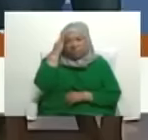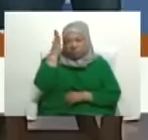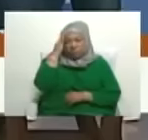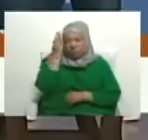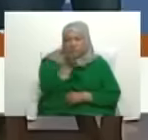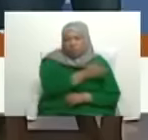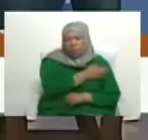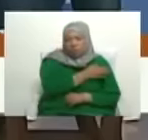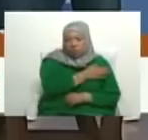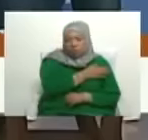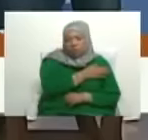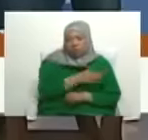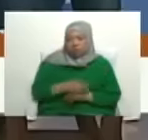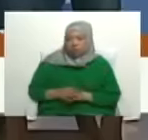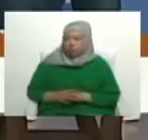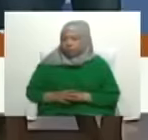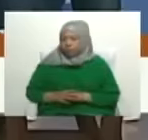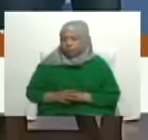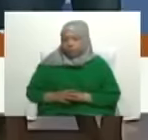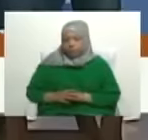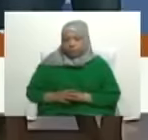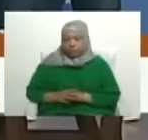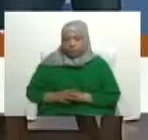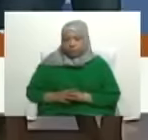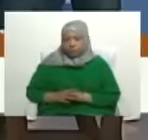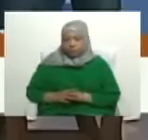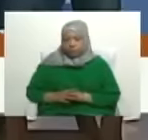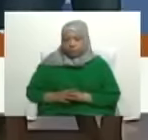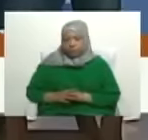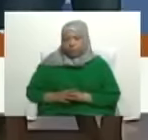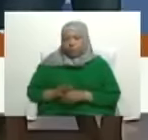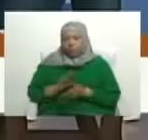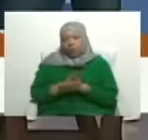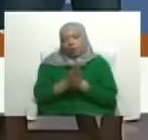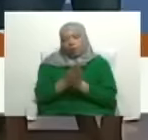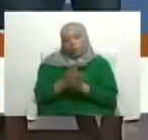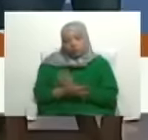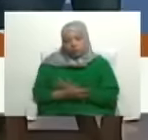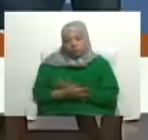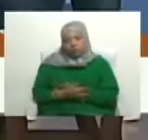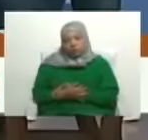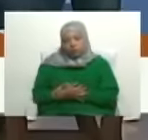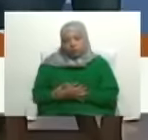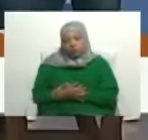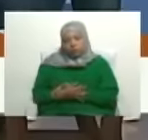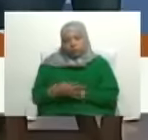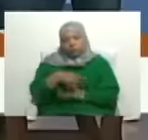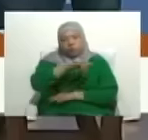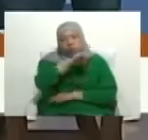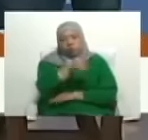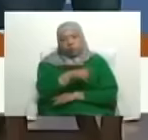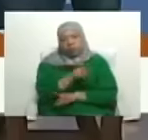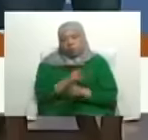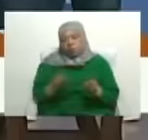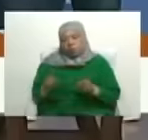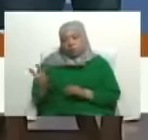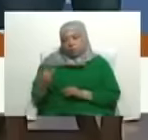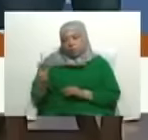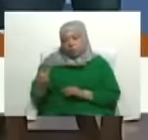Ya sabemos a lo que vienes. A exterminar a las fuerzas de la democracia venezolana